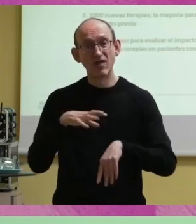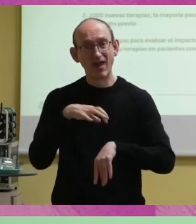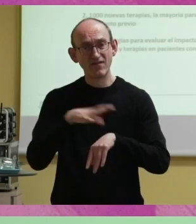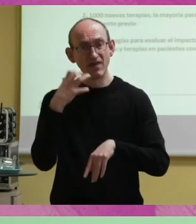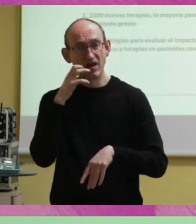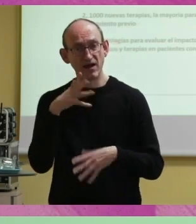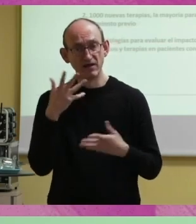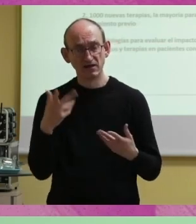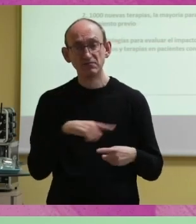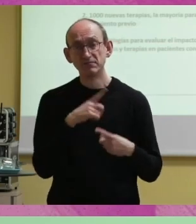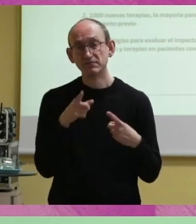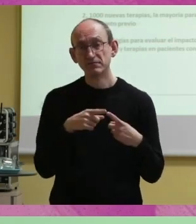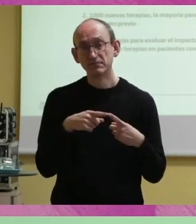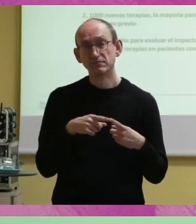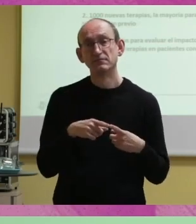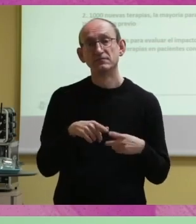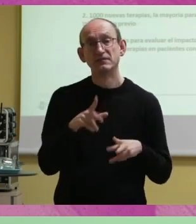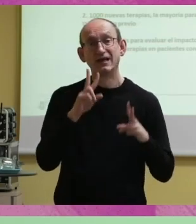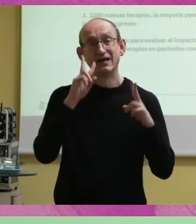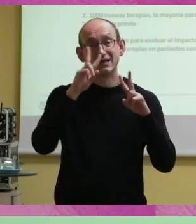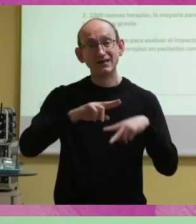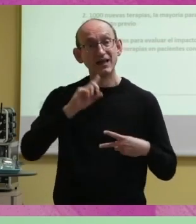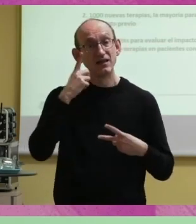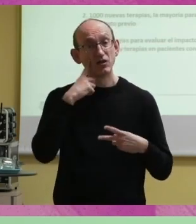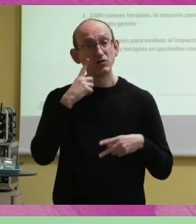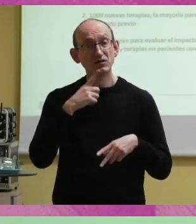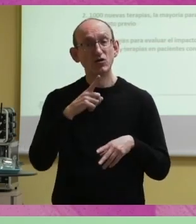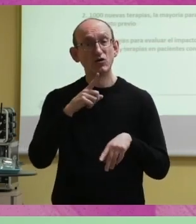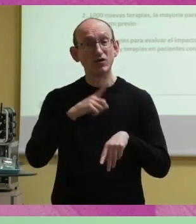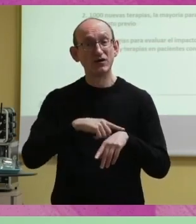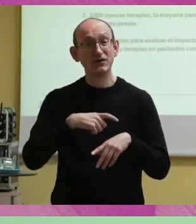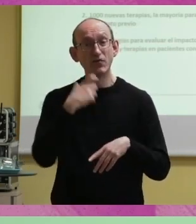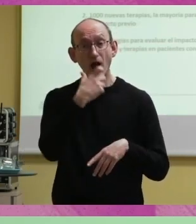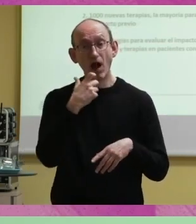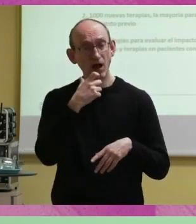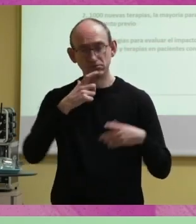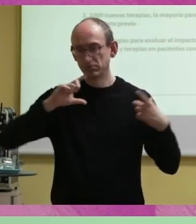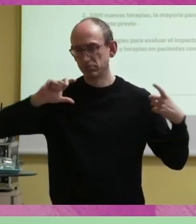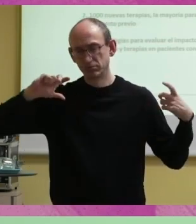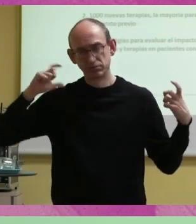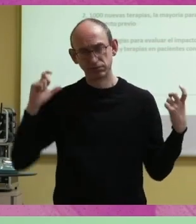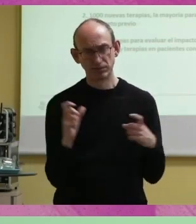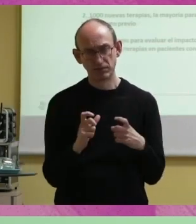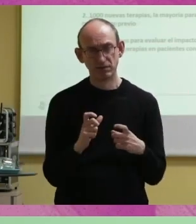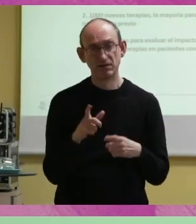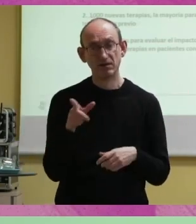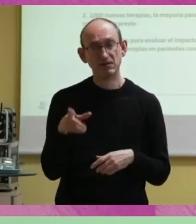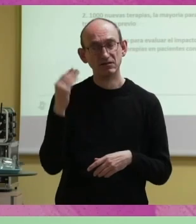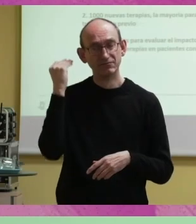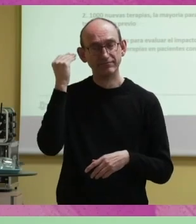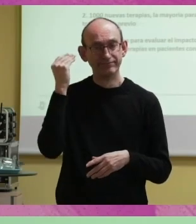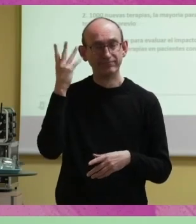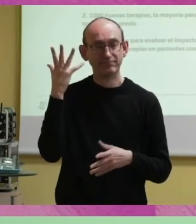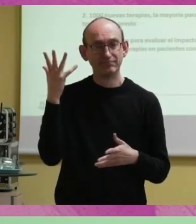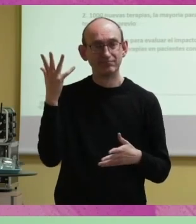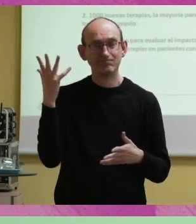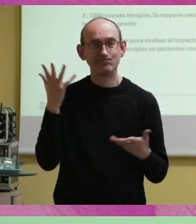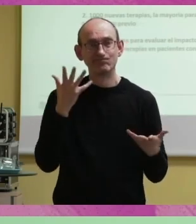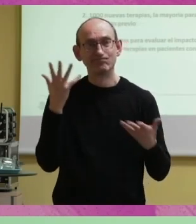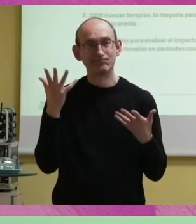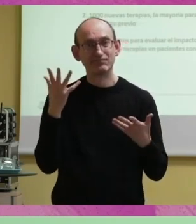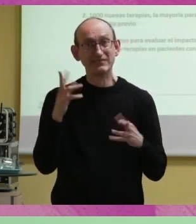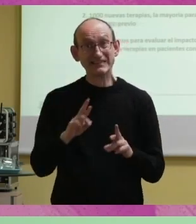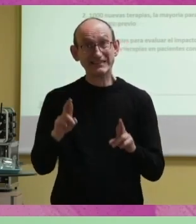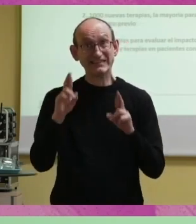que es disminuir los tiempos diagnósticos. Ellos, bueno, como muy optimista como con